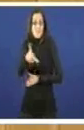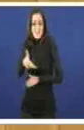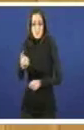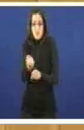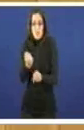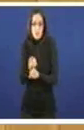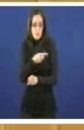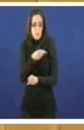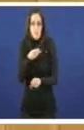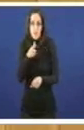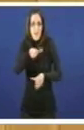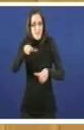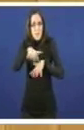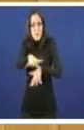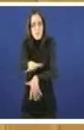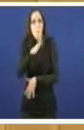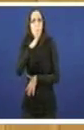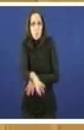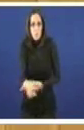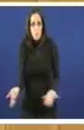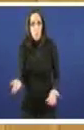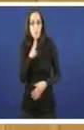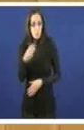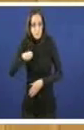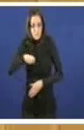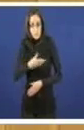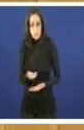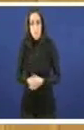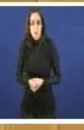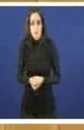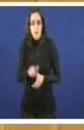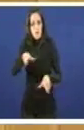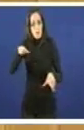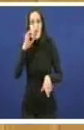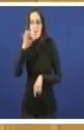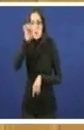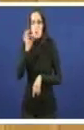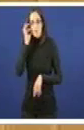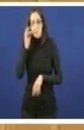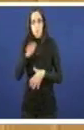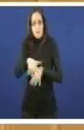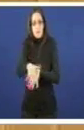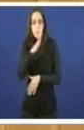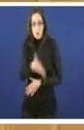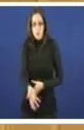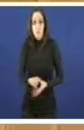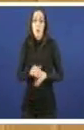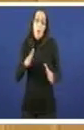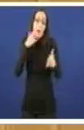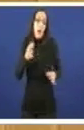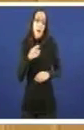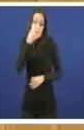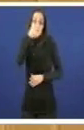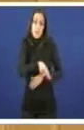eso se manifestan todos os días moitos cidadanes galegos e galegas deso vostedes non lle interesa falar